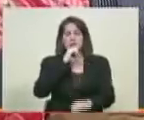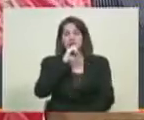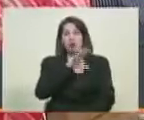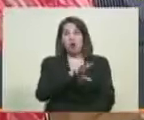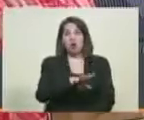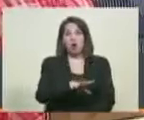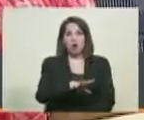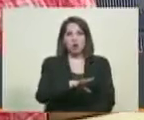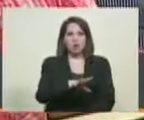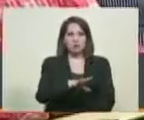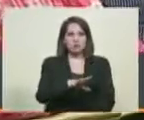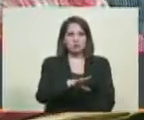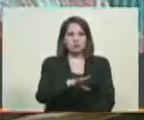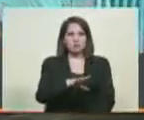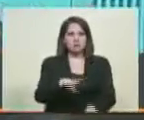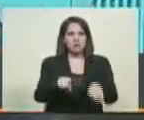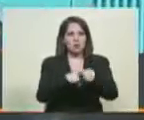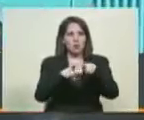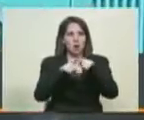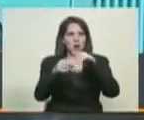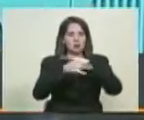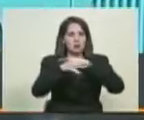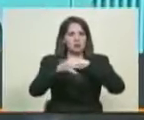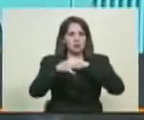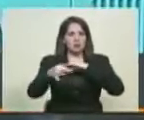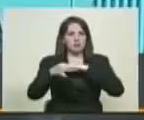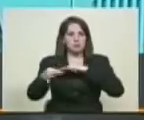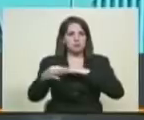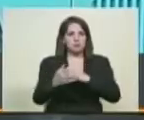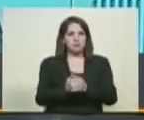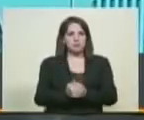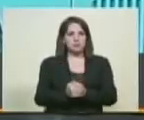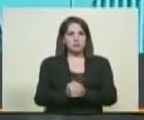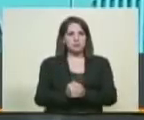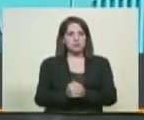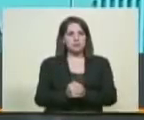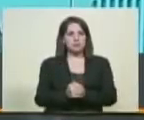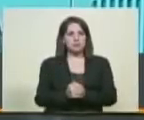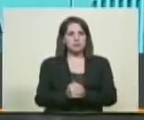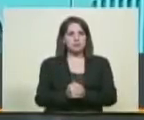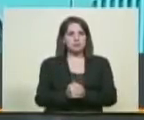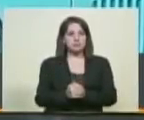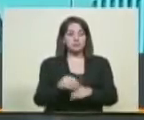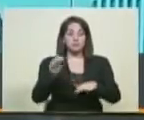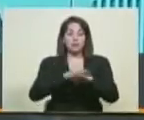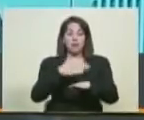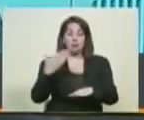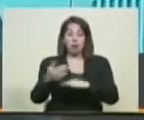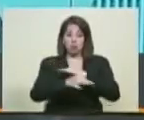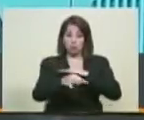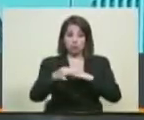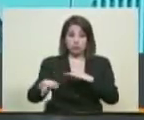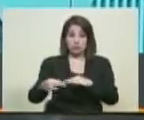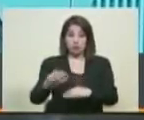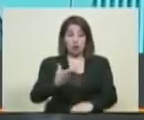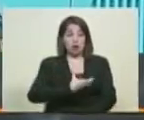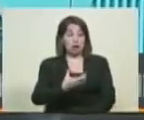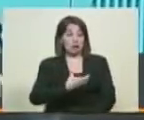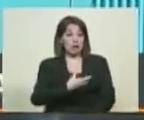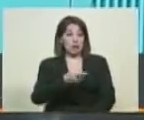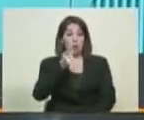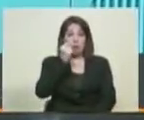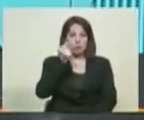históricamente hablando, es un tema municipal. ¿Por qué? Porque al municipio, a la alcaldesa, al alcalde